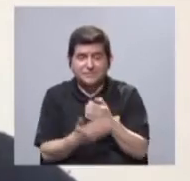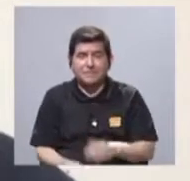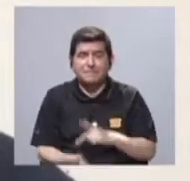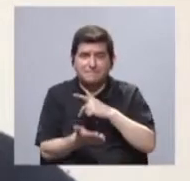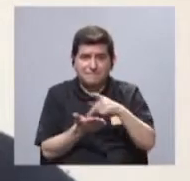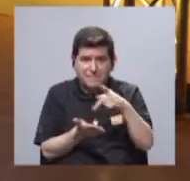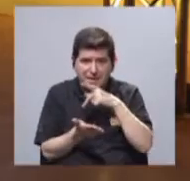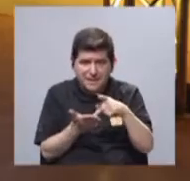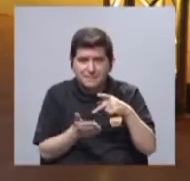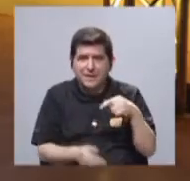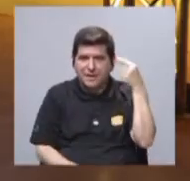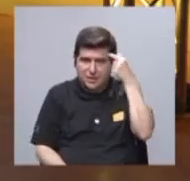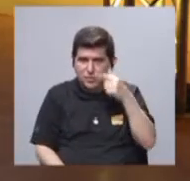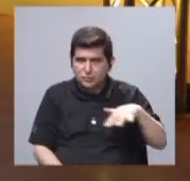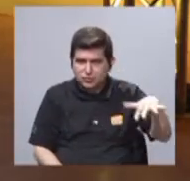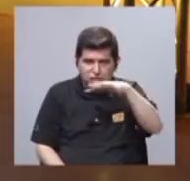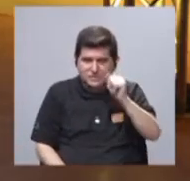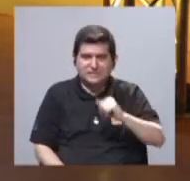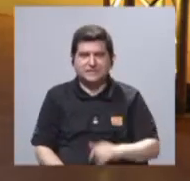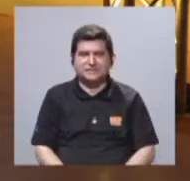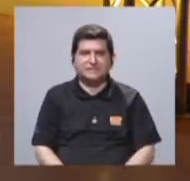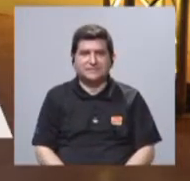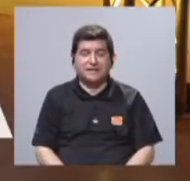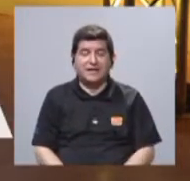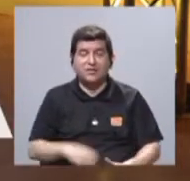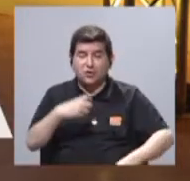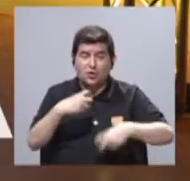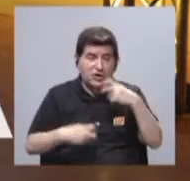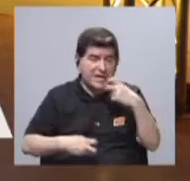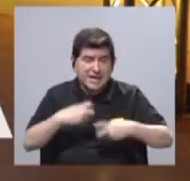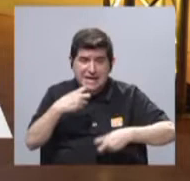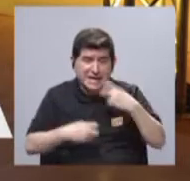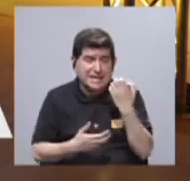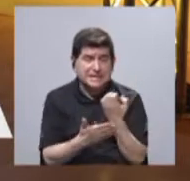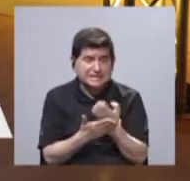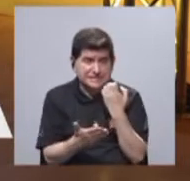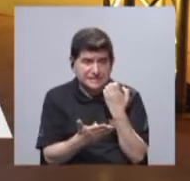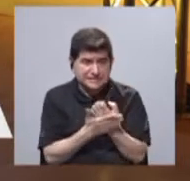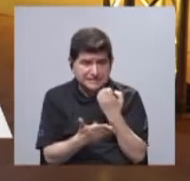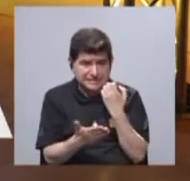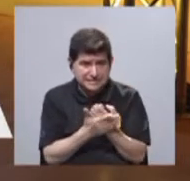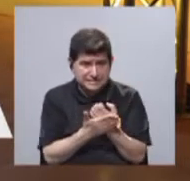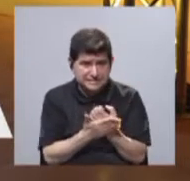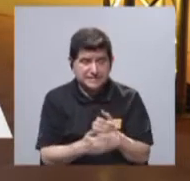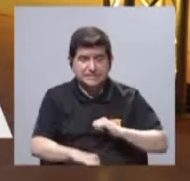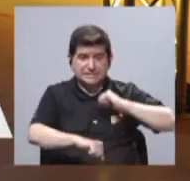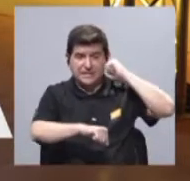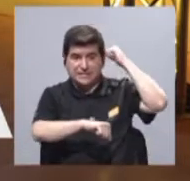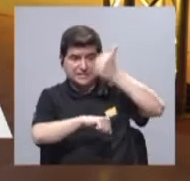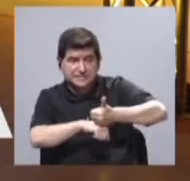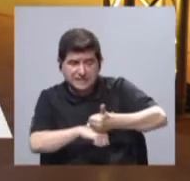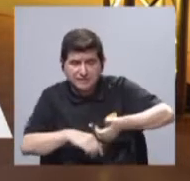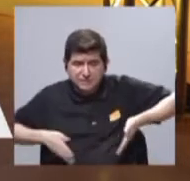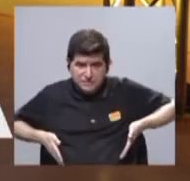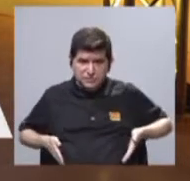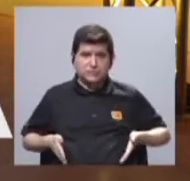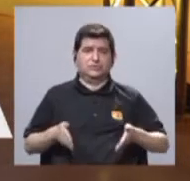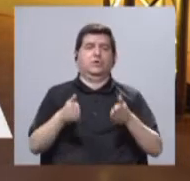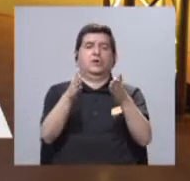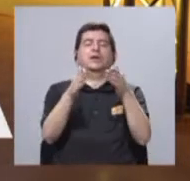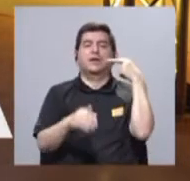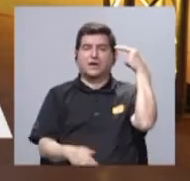suficiente numerario para cubrir los gastos del Estado, y esta crisis